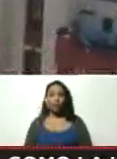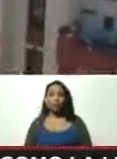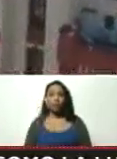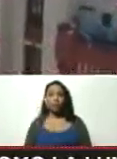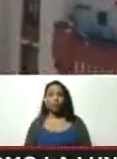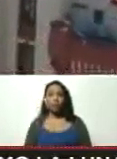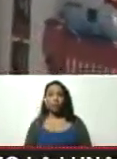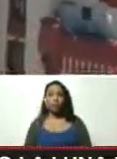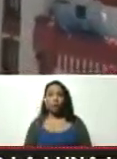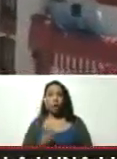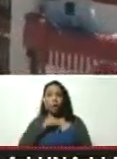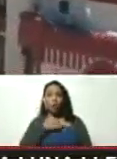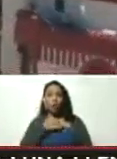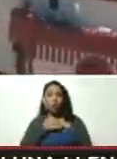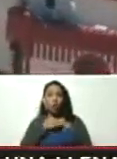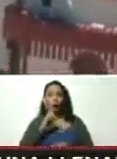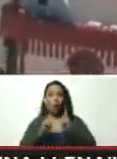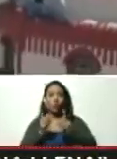Había quienes pensaban